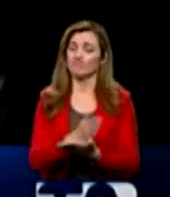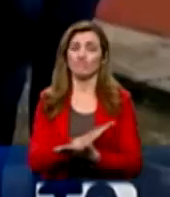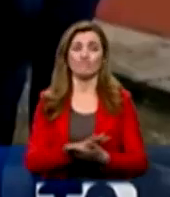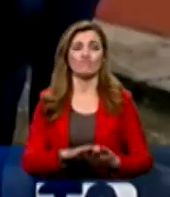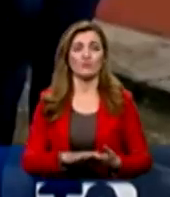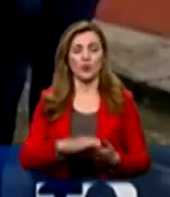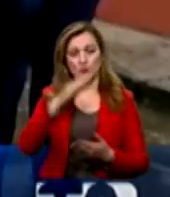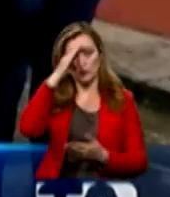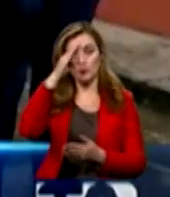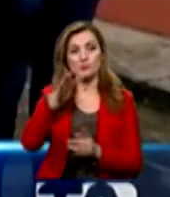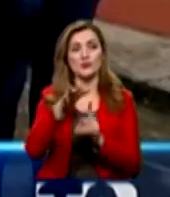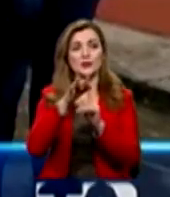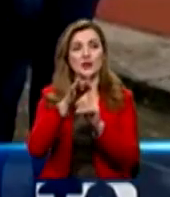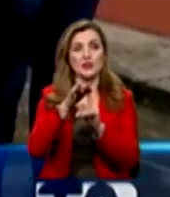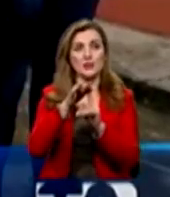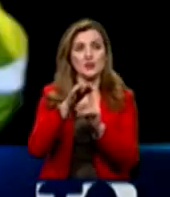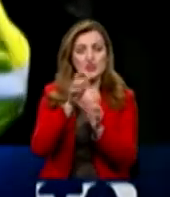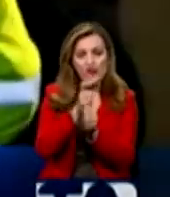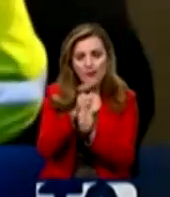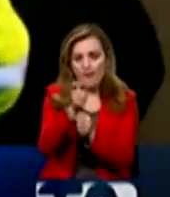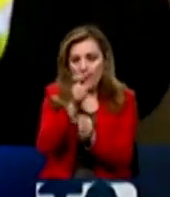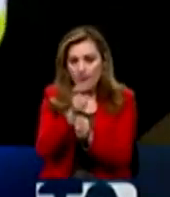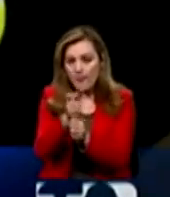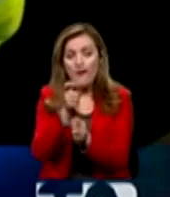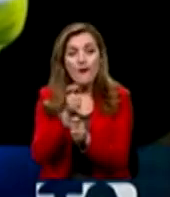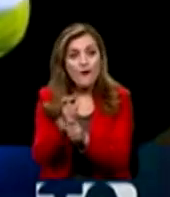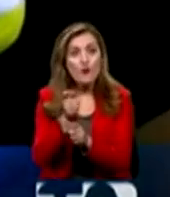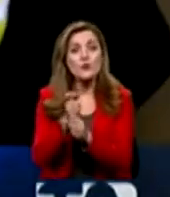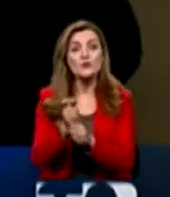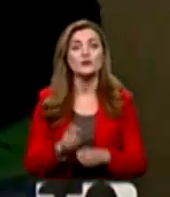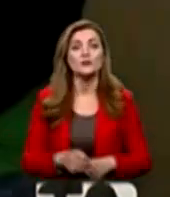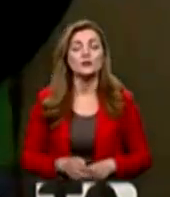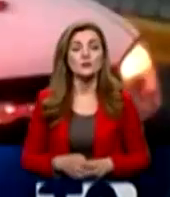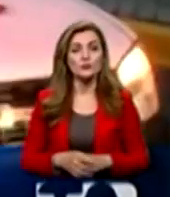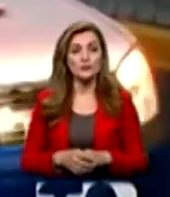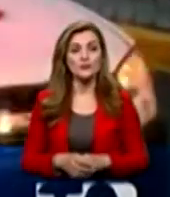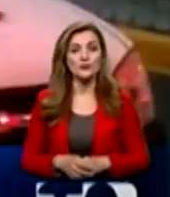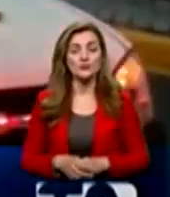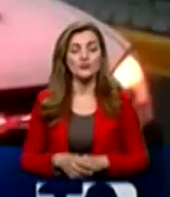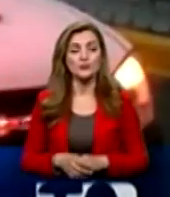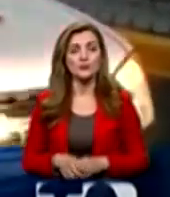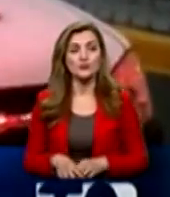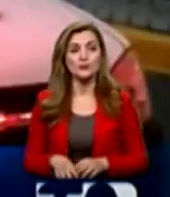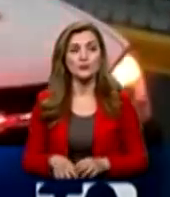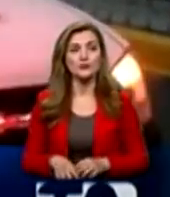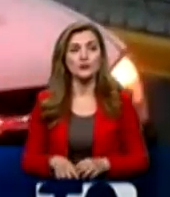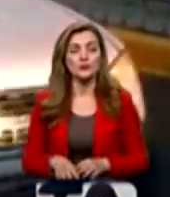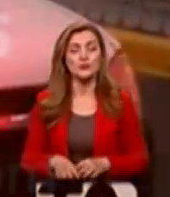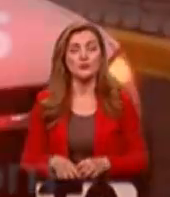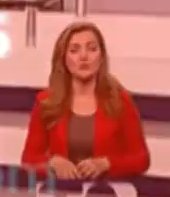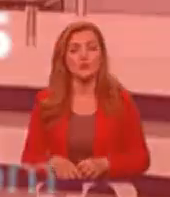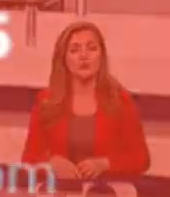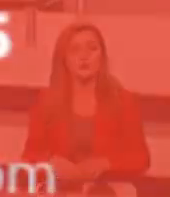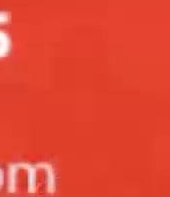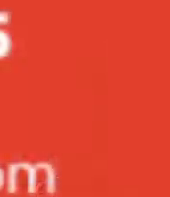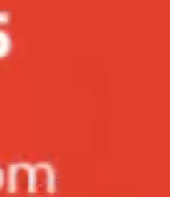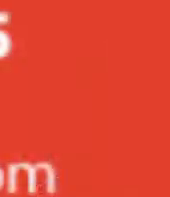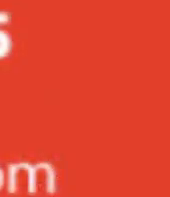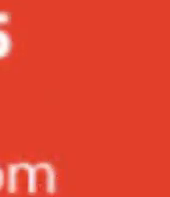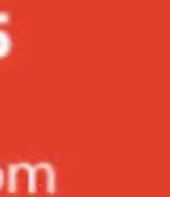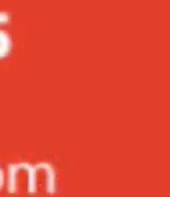los talones al resto de integrantes de esta banda de delincuentes comunes. En Tulcán, Jairo Jacome Ortega, 24 horas.